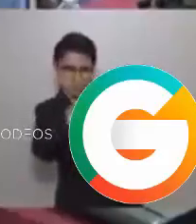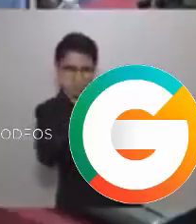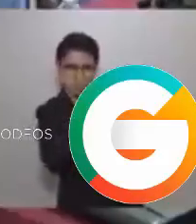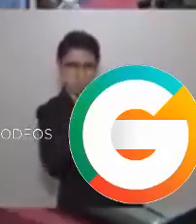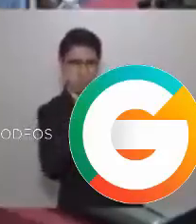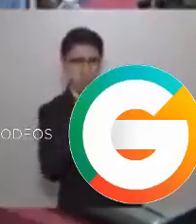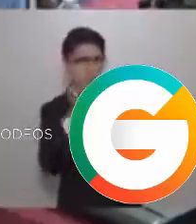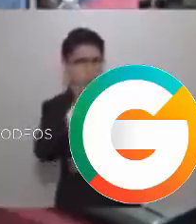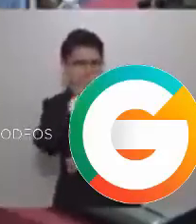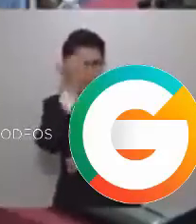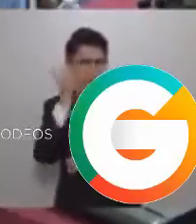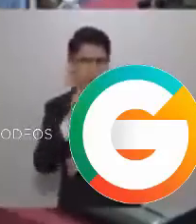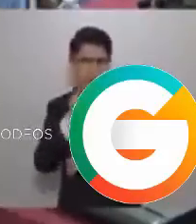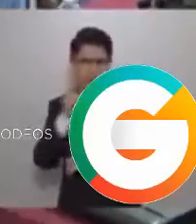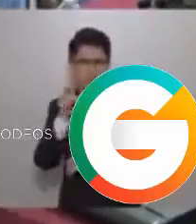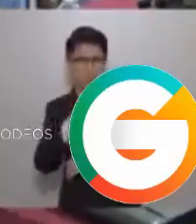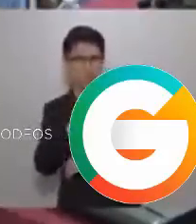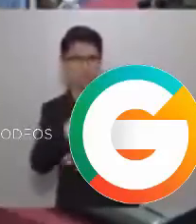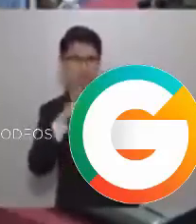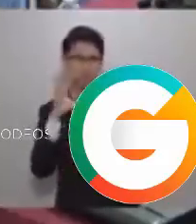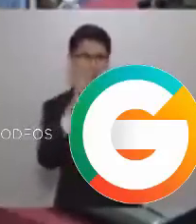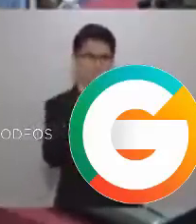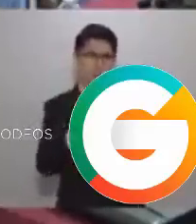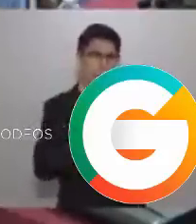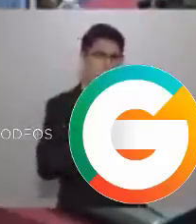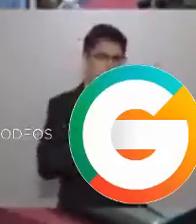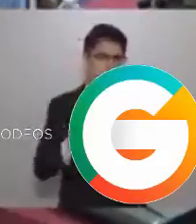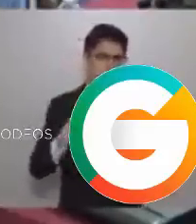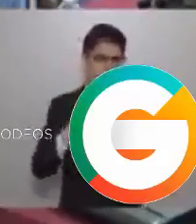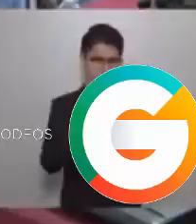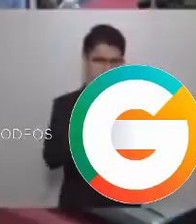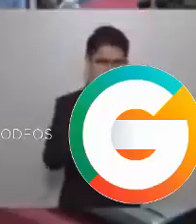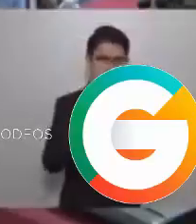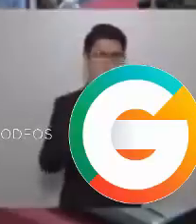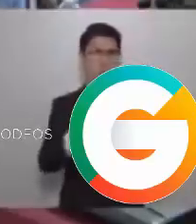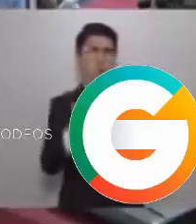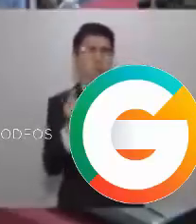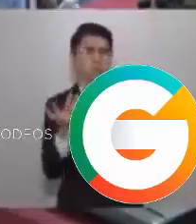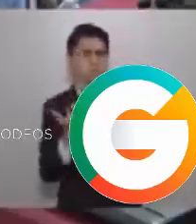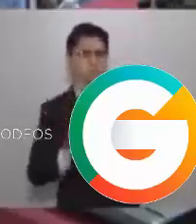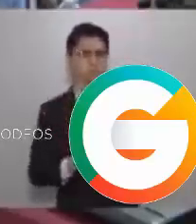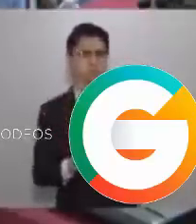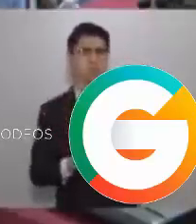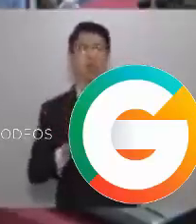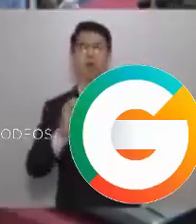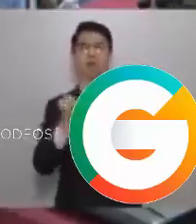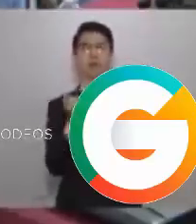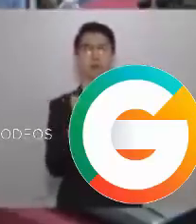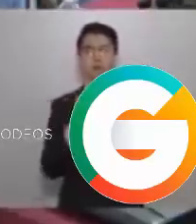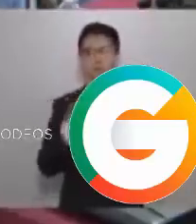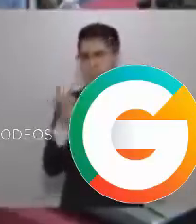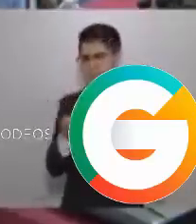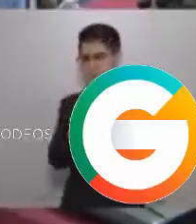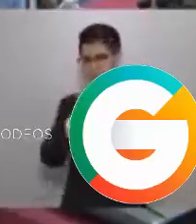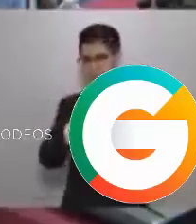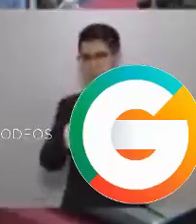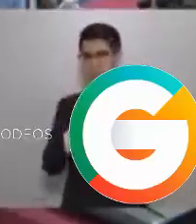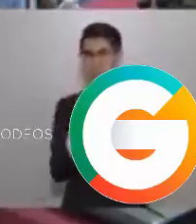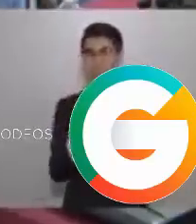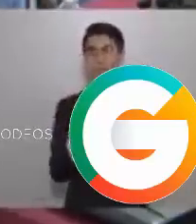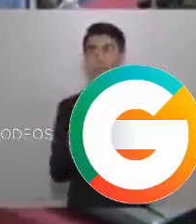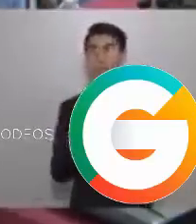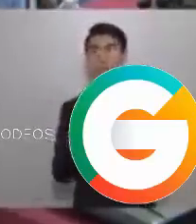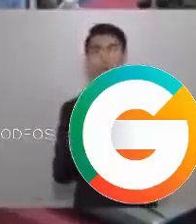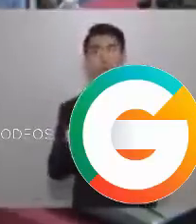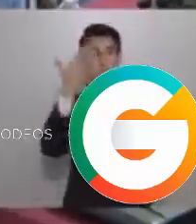ustedes saben si esto tiene relación, uno, con el decomiso que se realizó en los contenedores entre el SAT y la